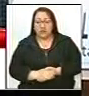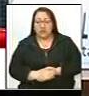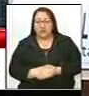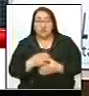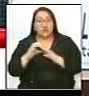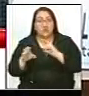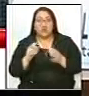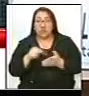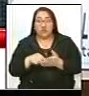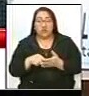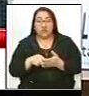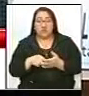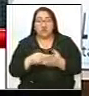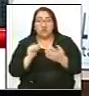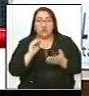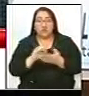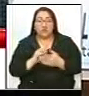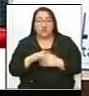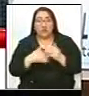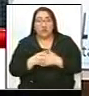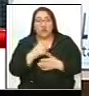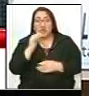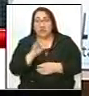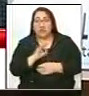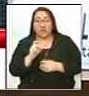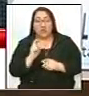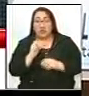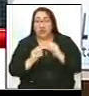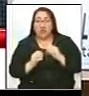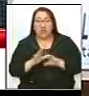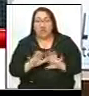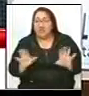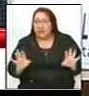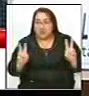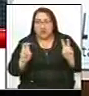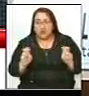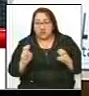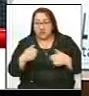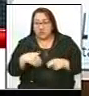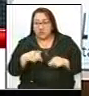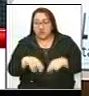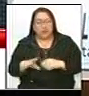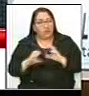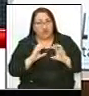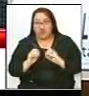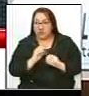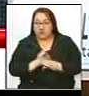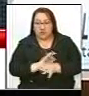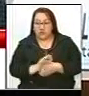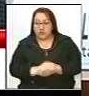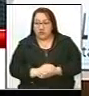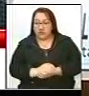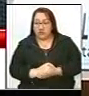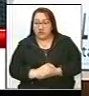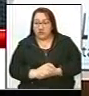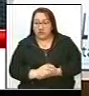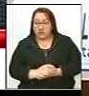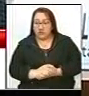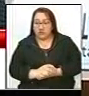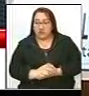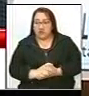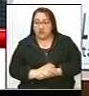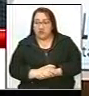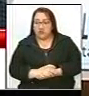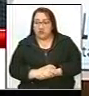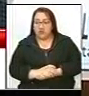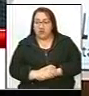discusión, si está bien resuelto o no estaba bien resuelto, ese es un tema que acá no lo vamos a solucionar. Lo que nos